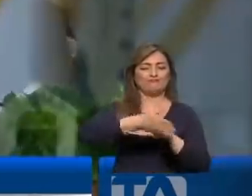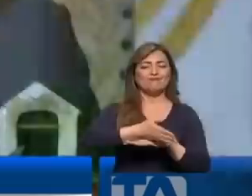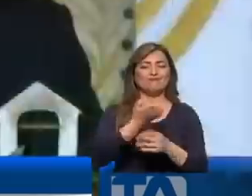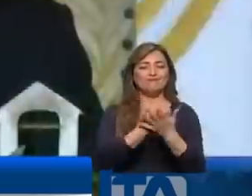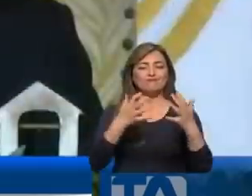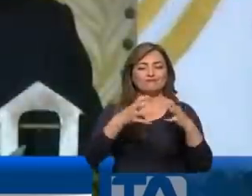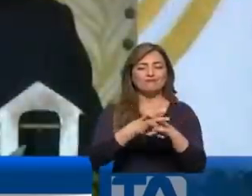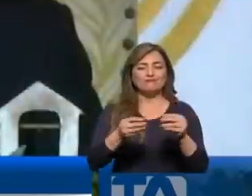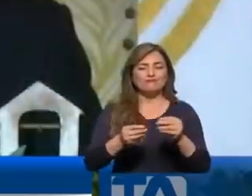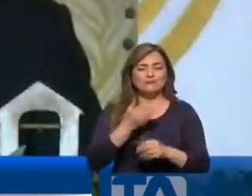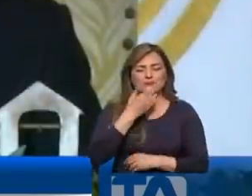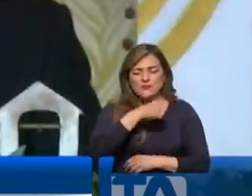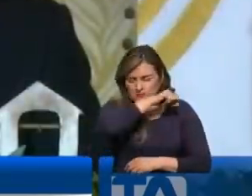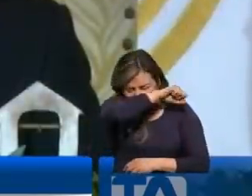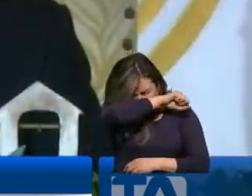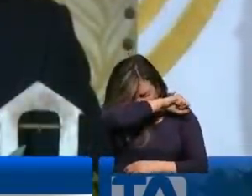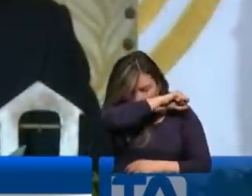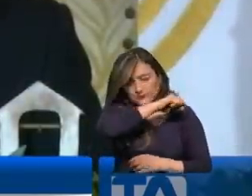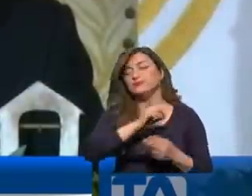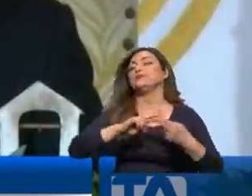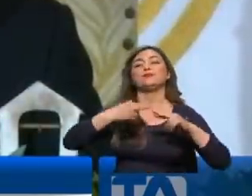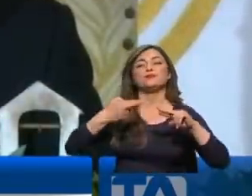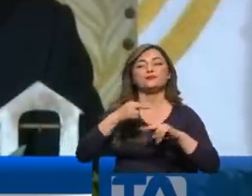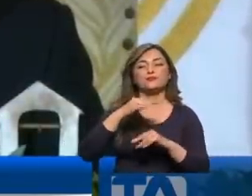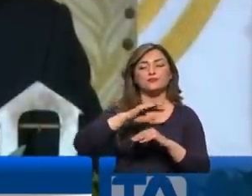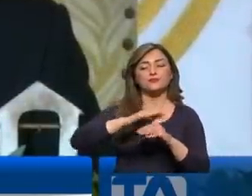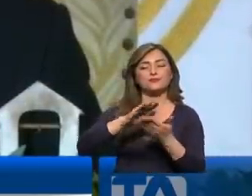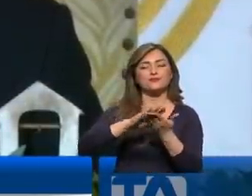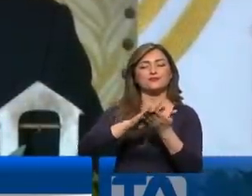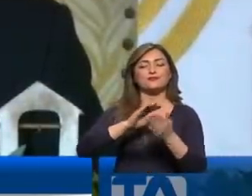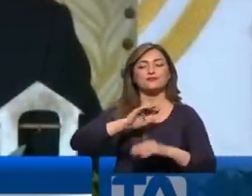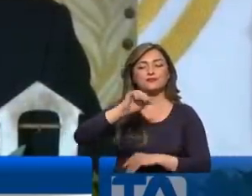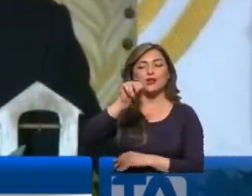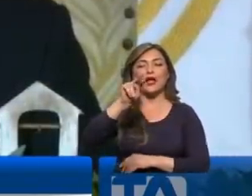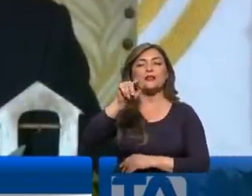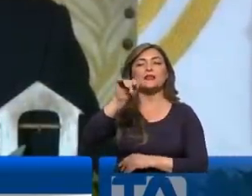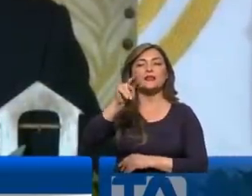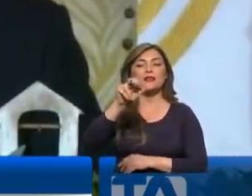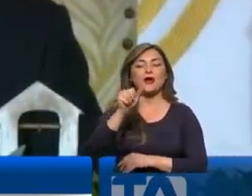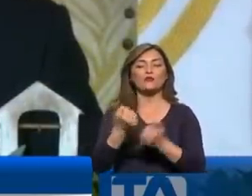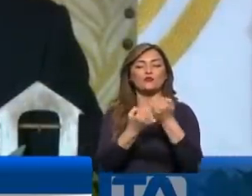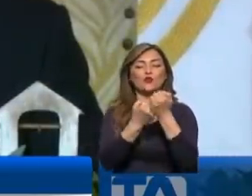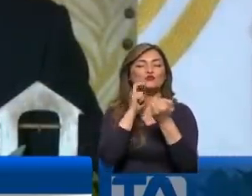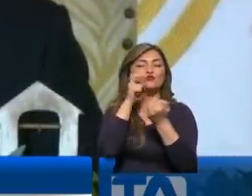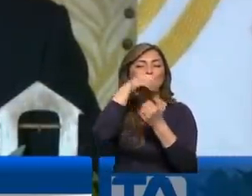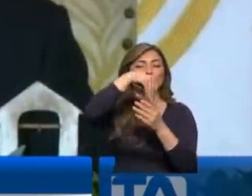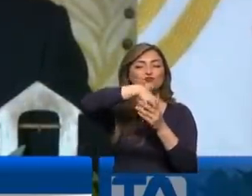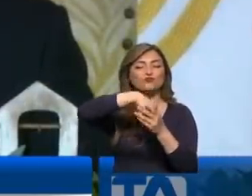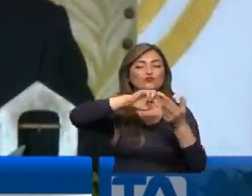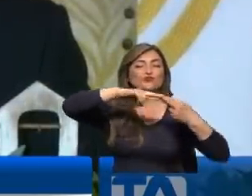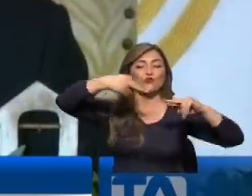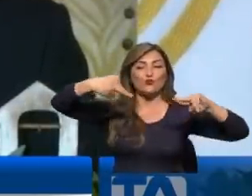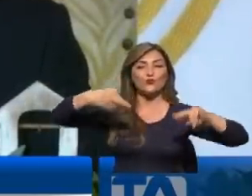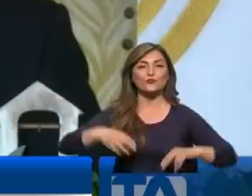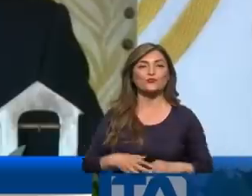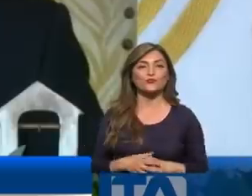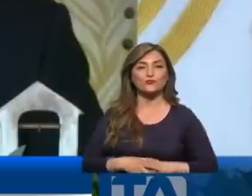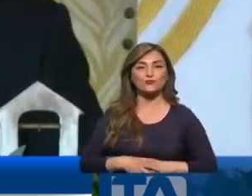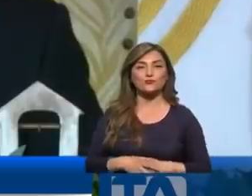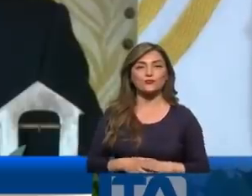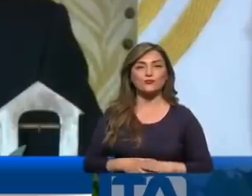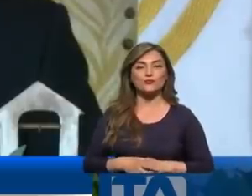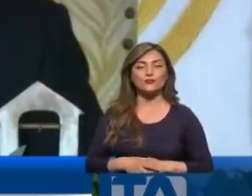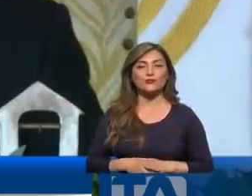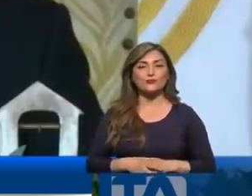andina y también impulsar temas como el turismo dentro de la región